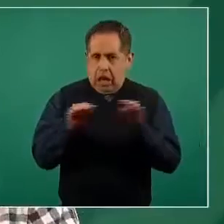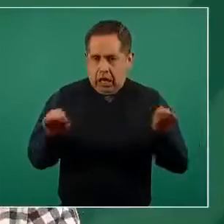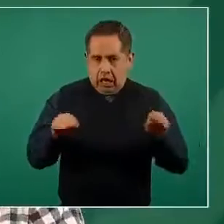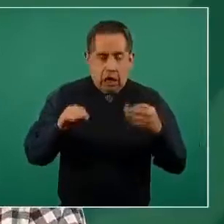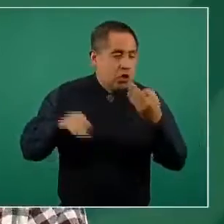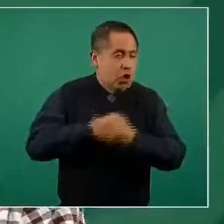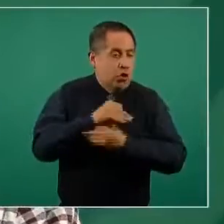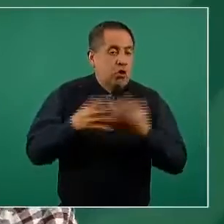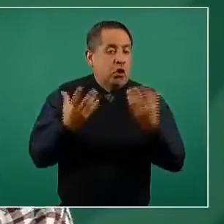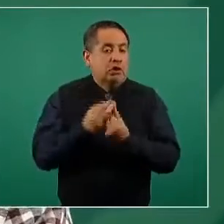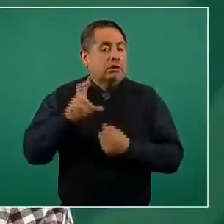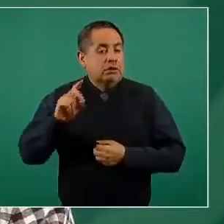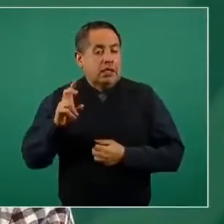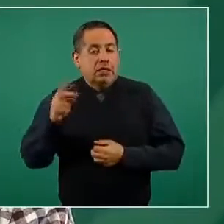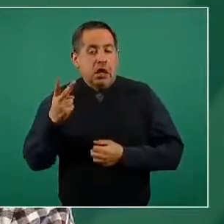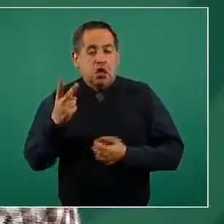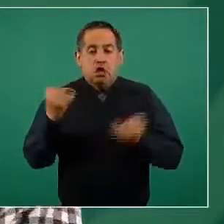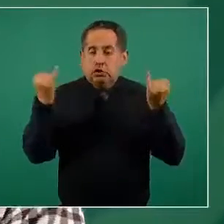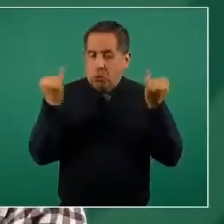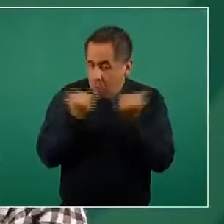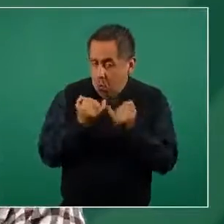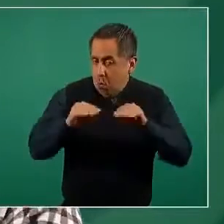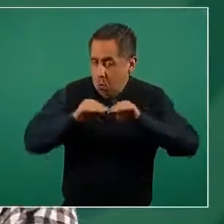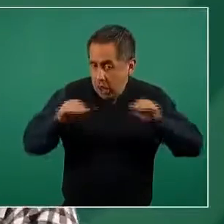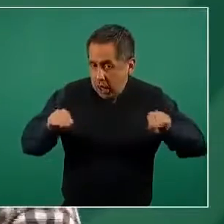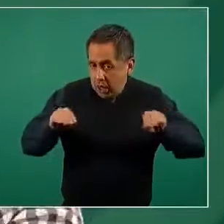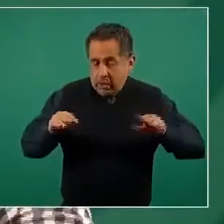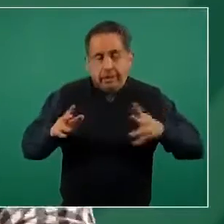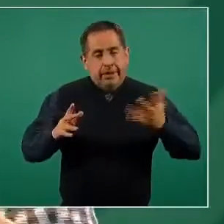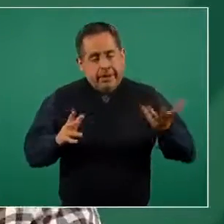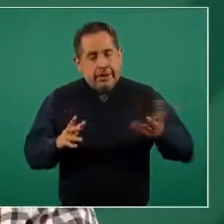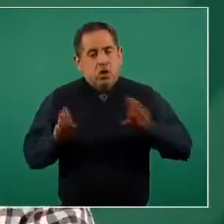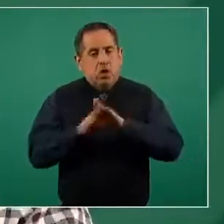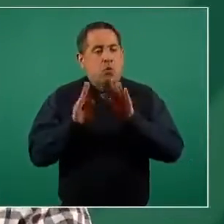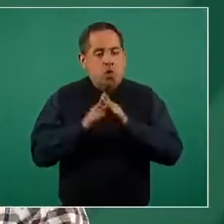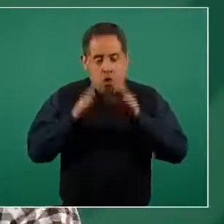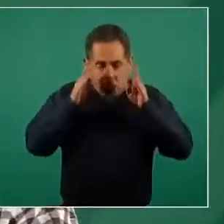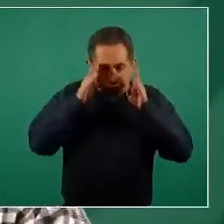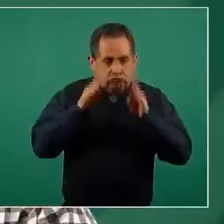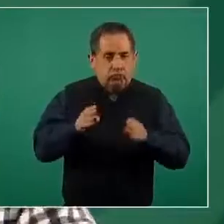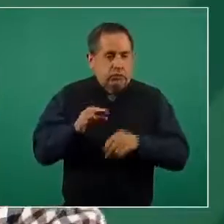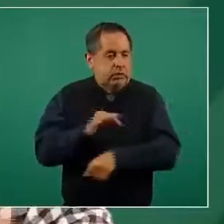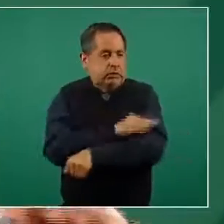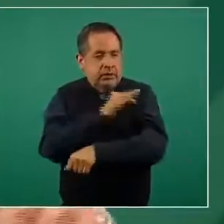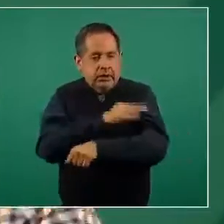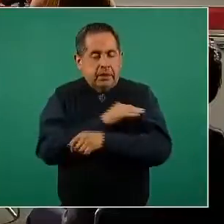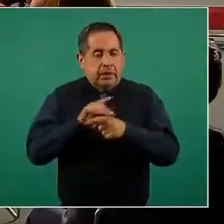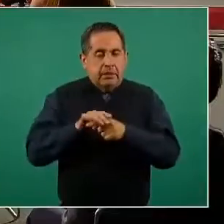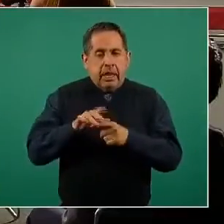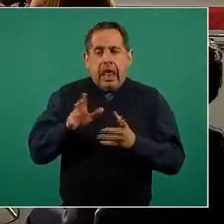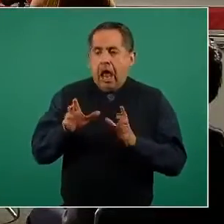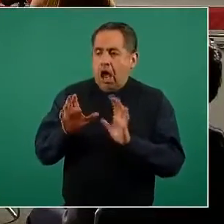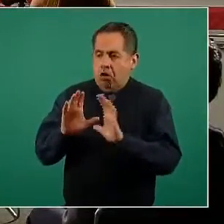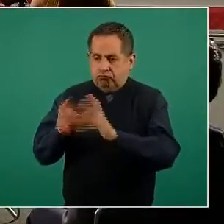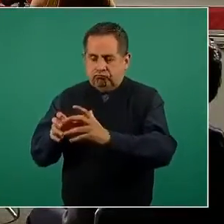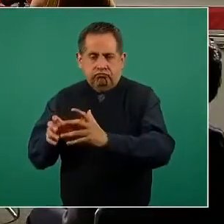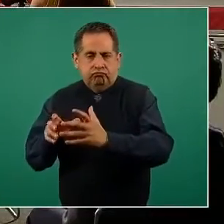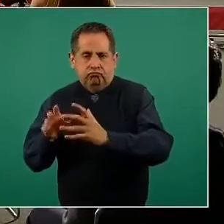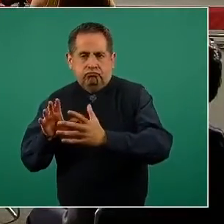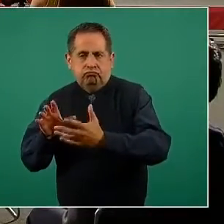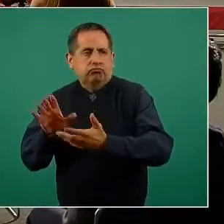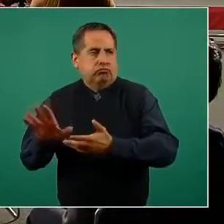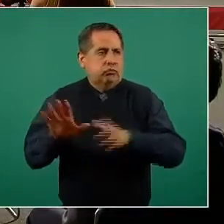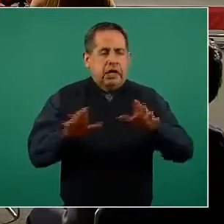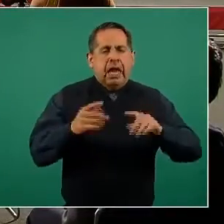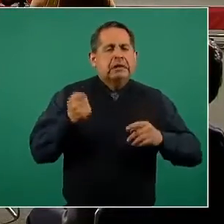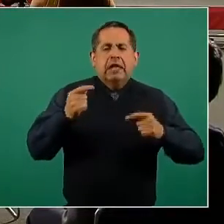Las 32 son importantes. Desde luego, la aplicación específica se va territorializando y puede haber un